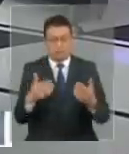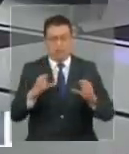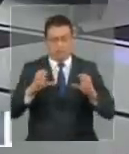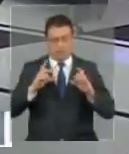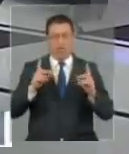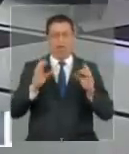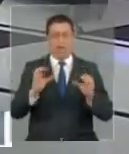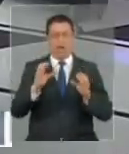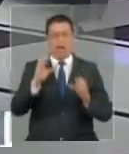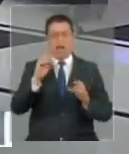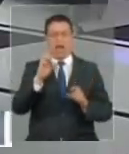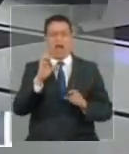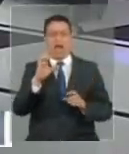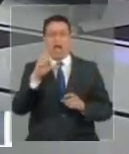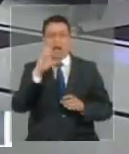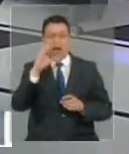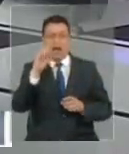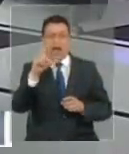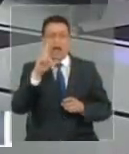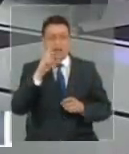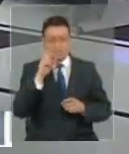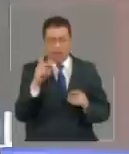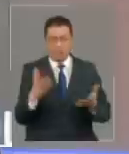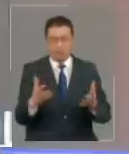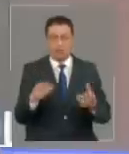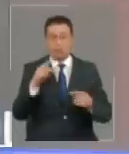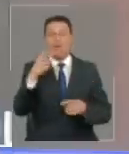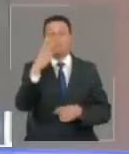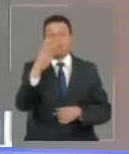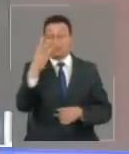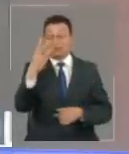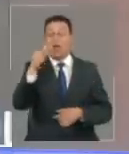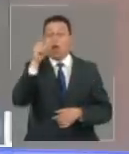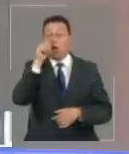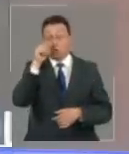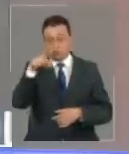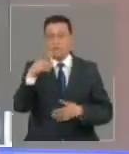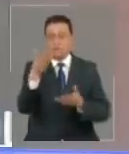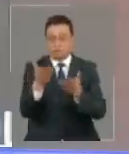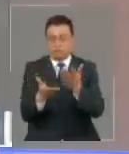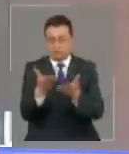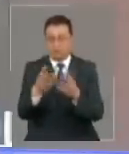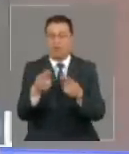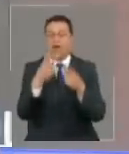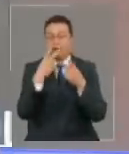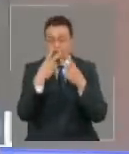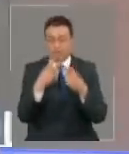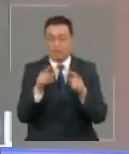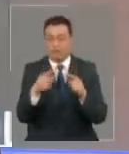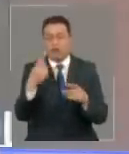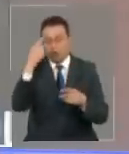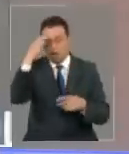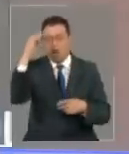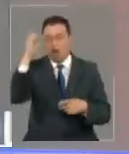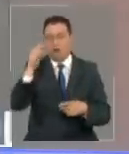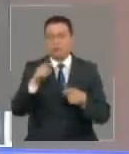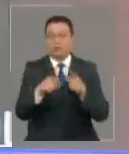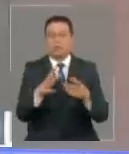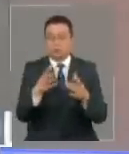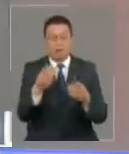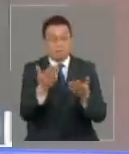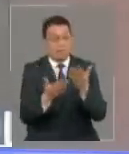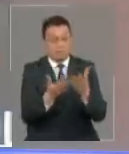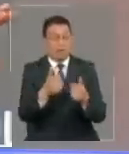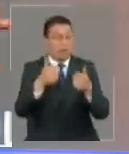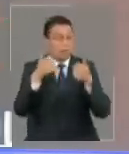de calidad que se merecen nuestros vecinos en Recoleta. Yo creo que el 23 de octubre vamos a tener la valoración ahí en terreno de lo que la gente opina, porque está tremendamente